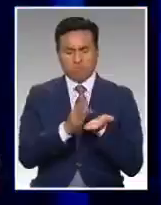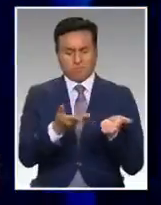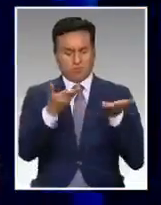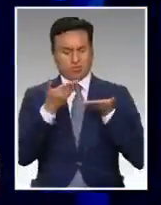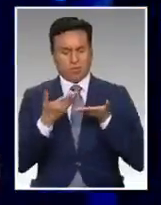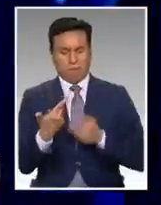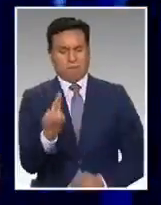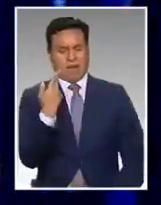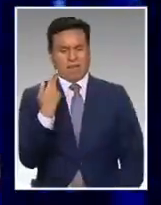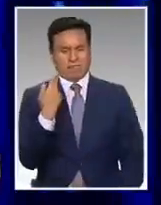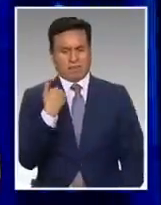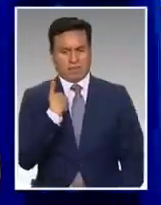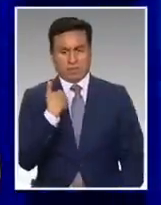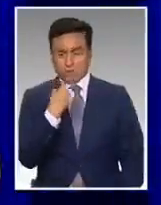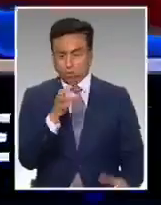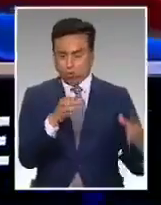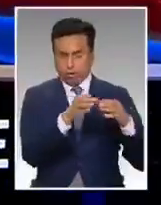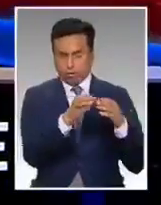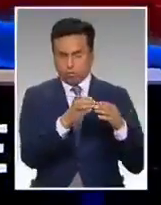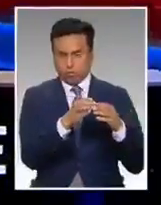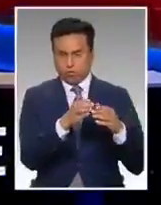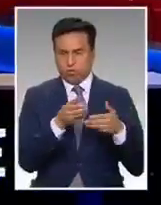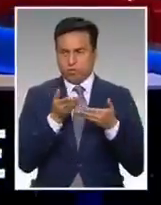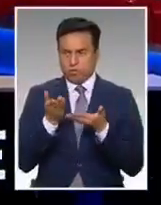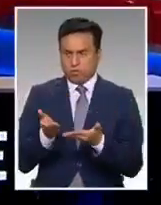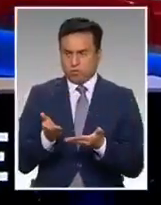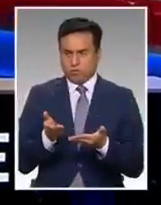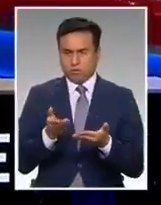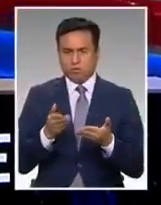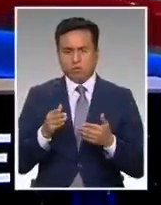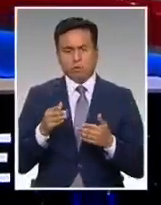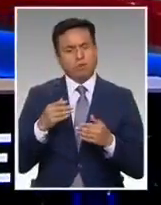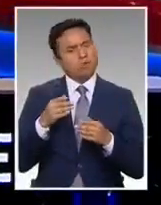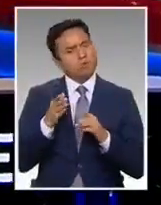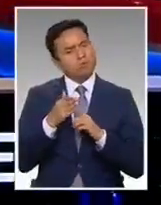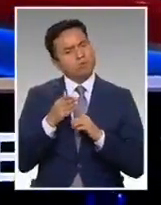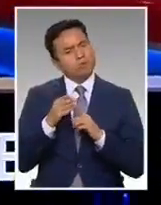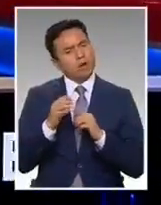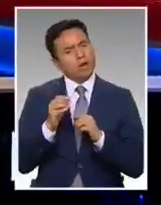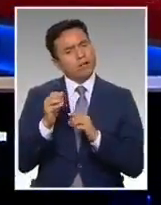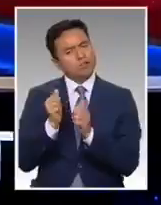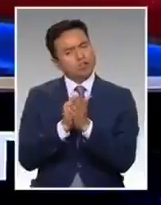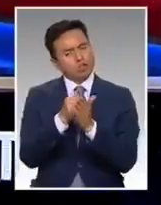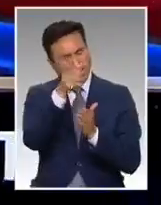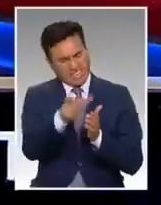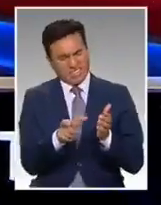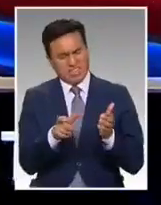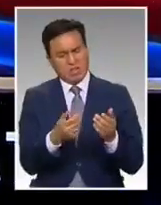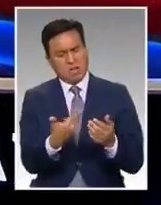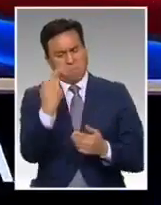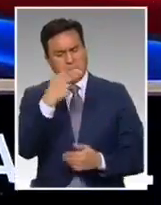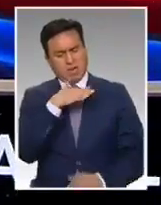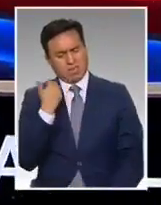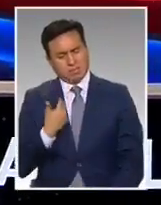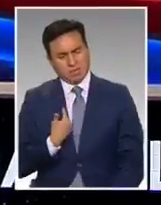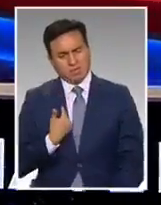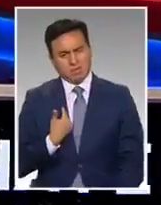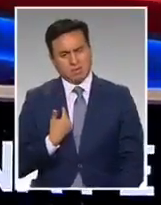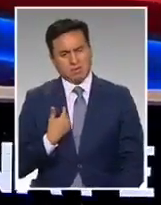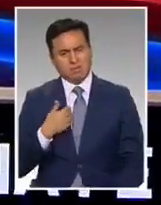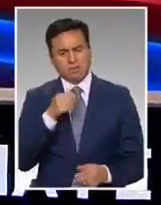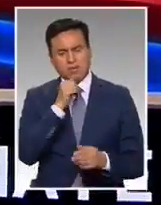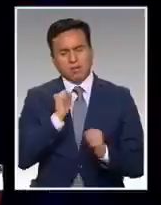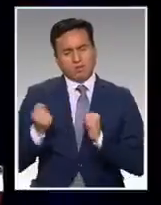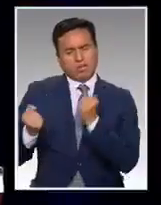meterme balas en su comando compatriotas su asesor pidió que me matarán es una metáfora de un mal gusto